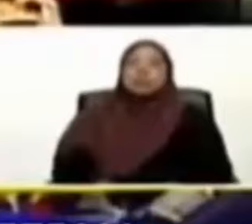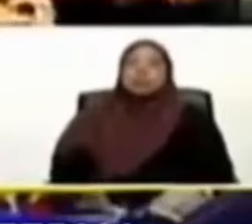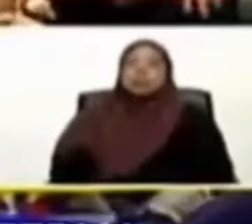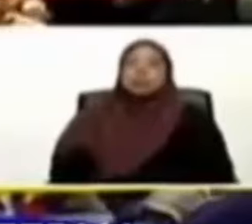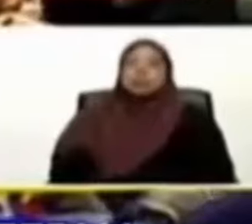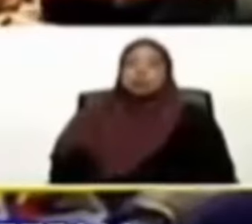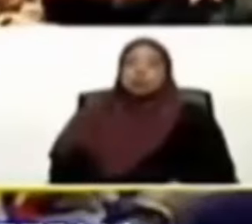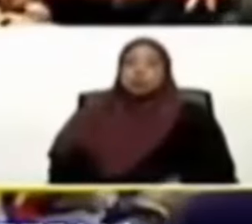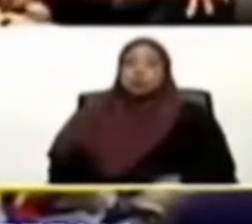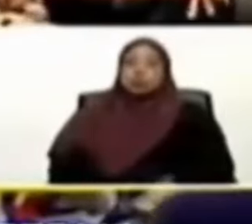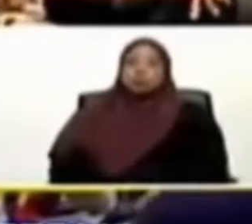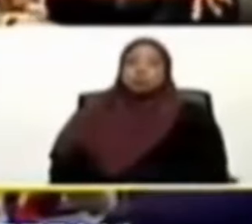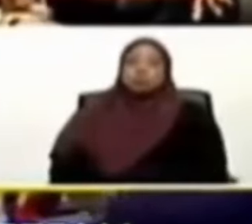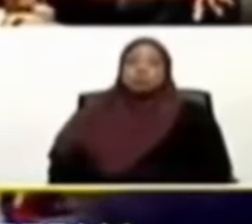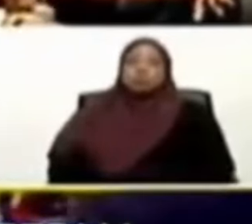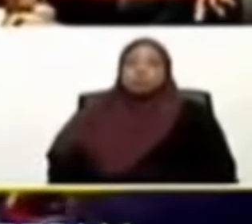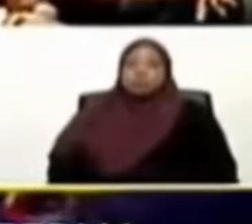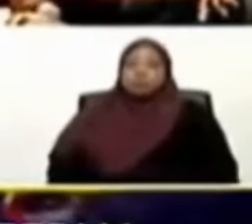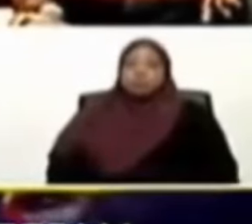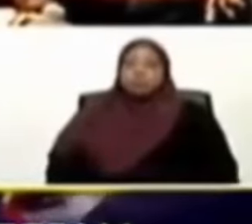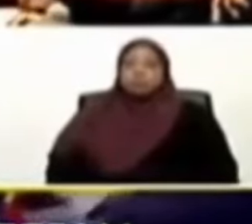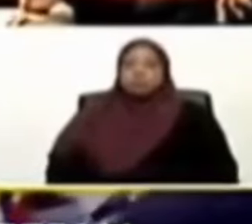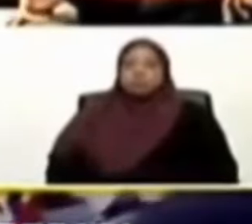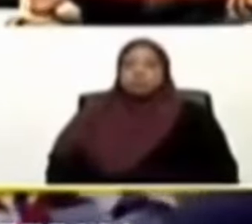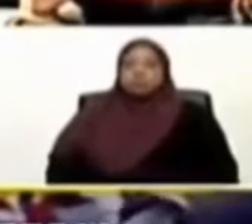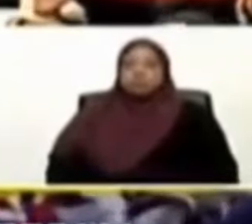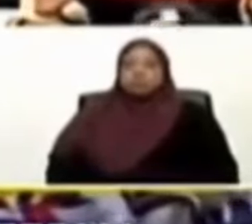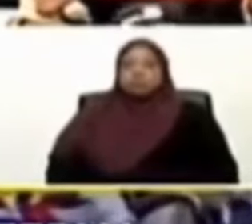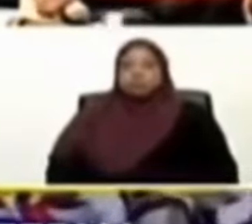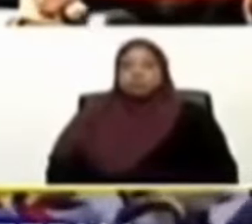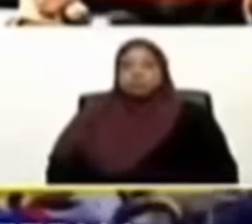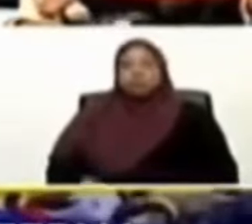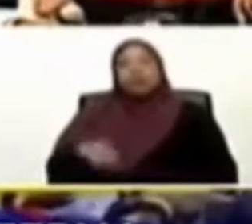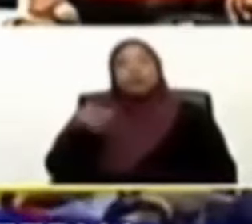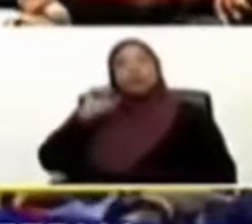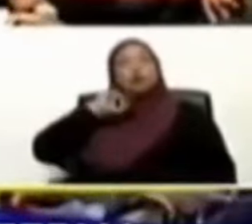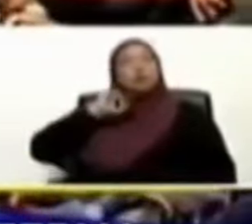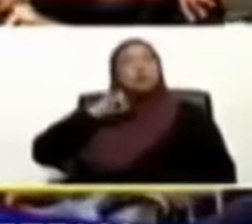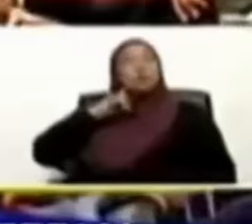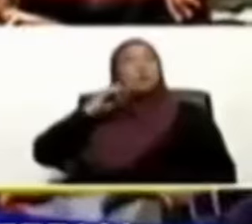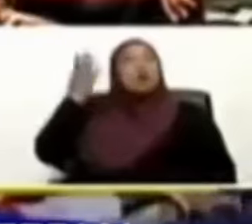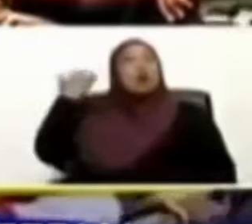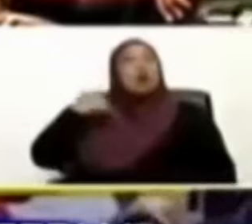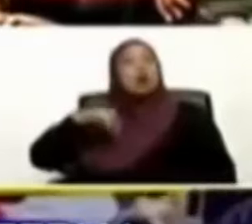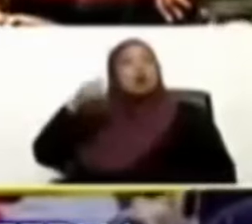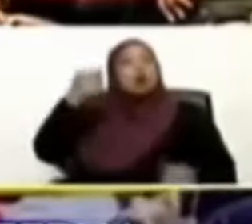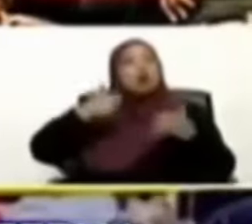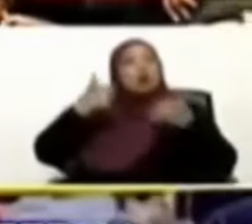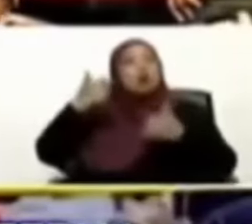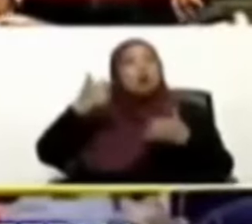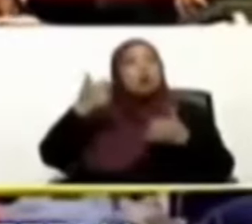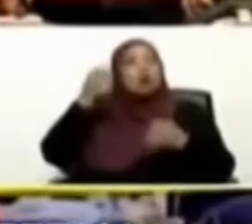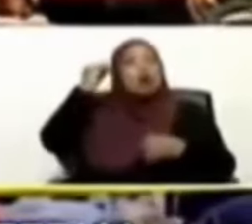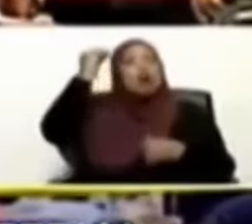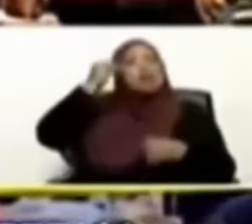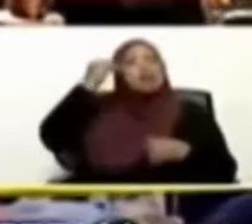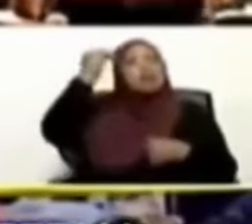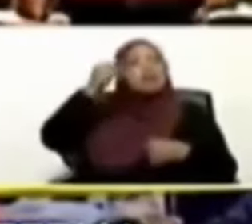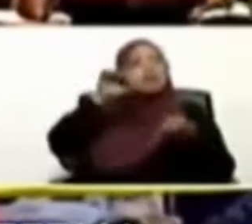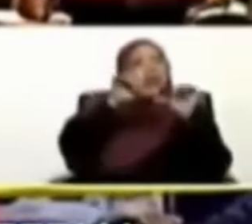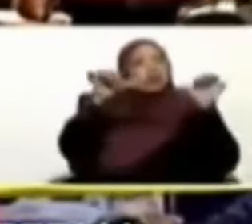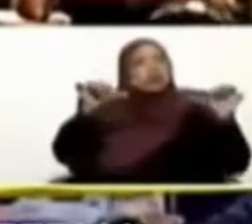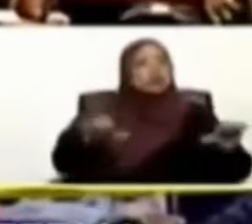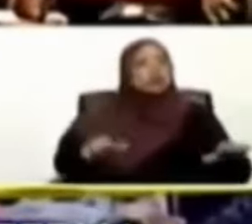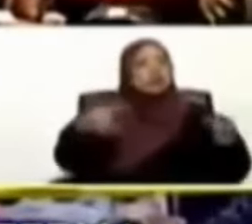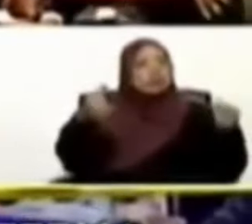71% y Maduro el 12%. Durante meses, María Corina Machado ha recorrido el país, celebrando mítines